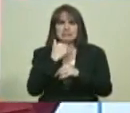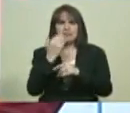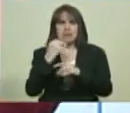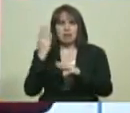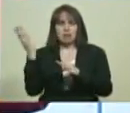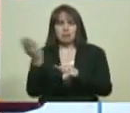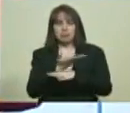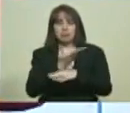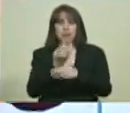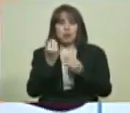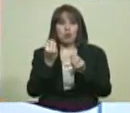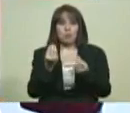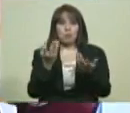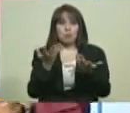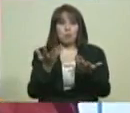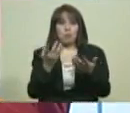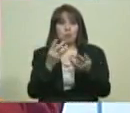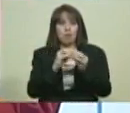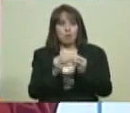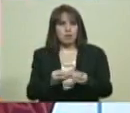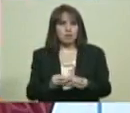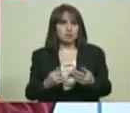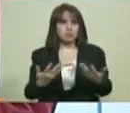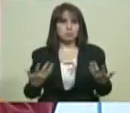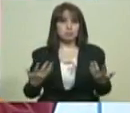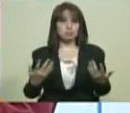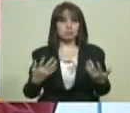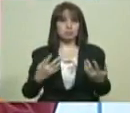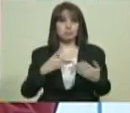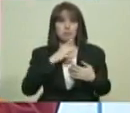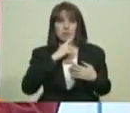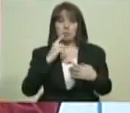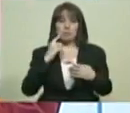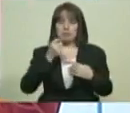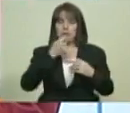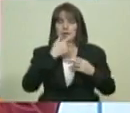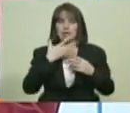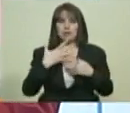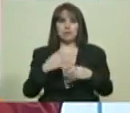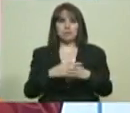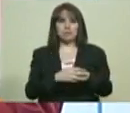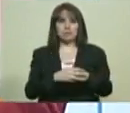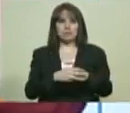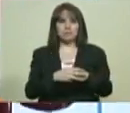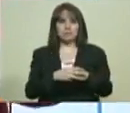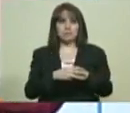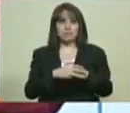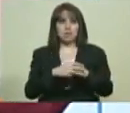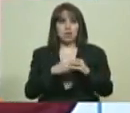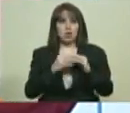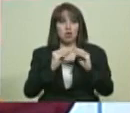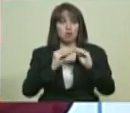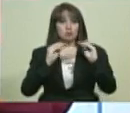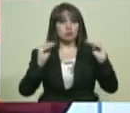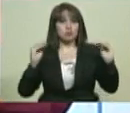remate, que siempre es una operación bellísima. Yo llamo a la